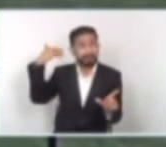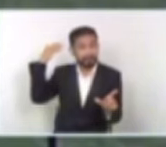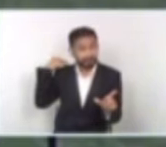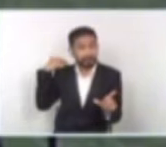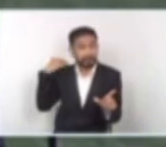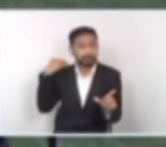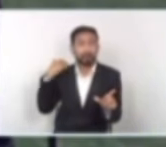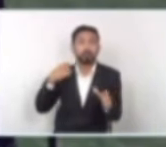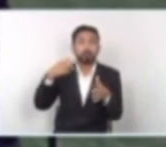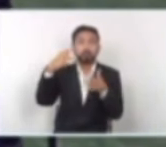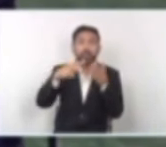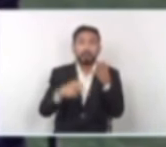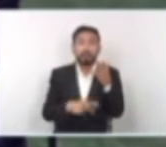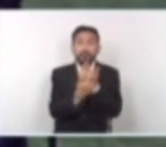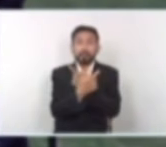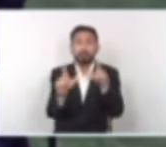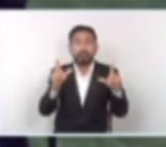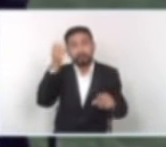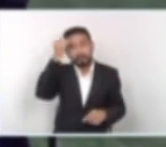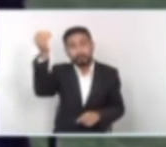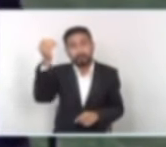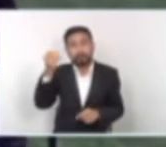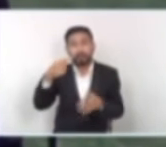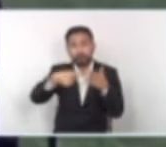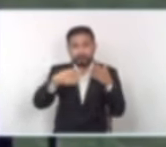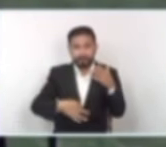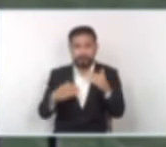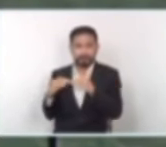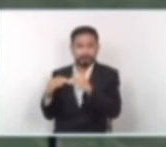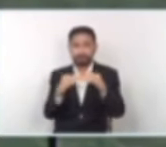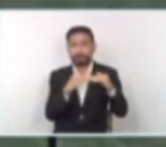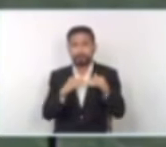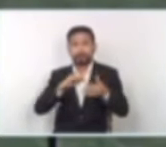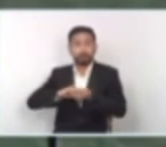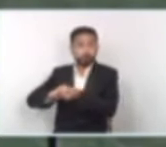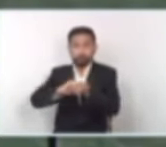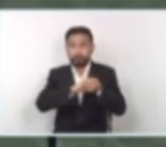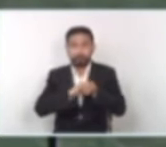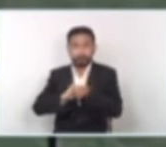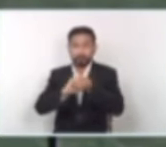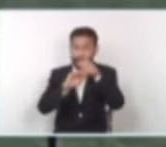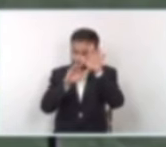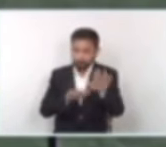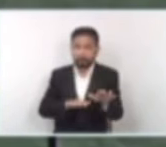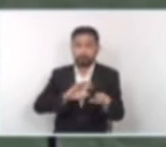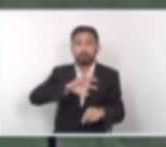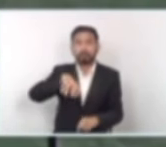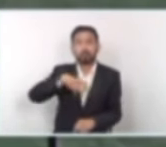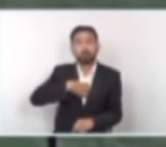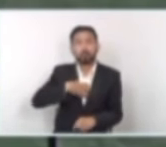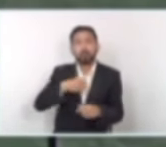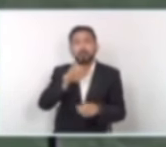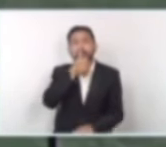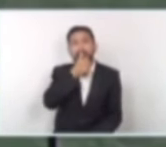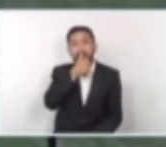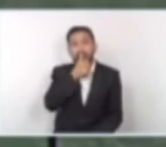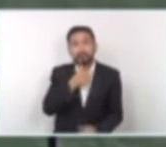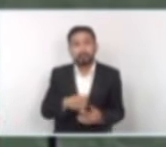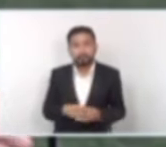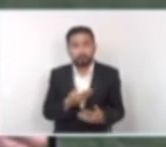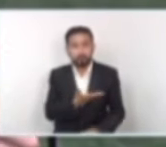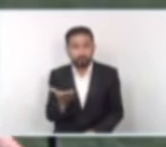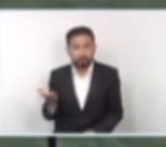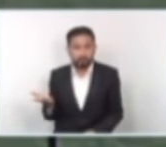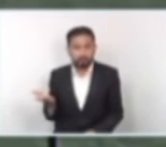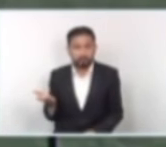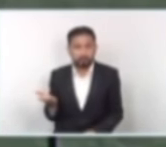principios de libertad de expresión, igualdad ante la ley, unidad y respeto por la propiedad privada. Pero una vez